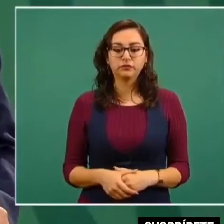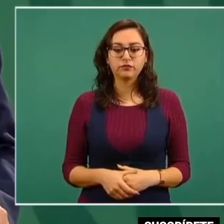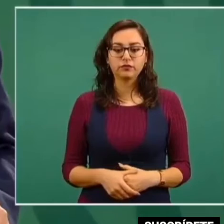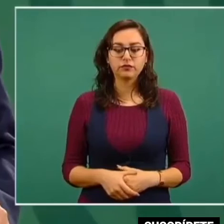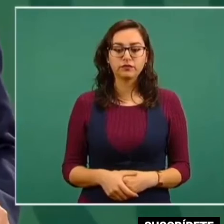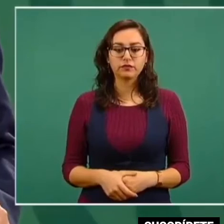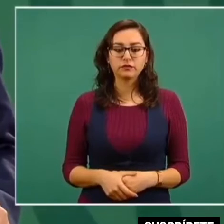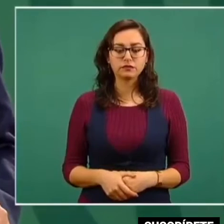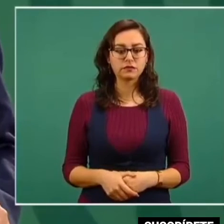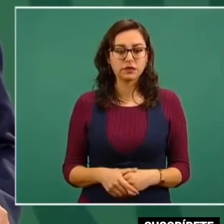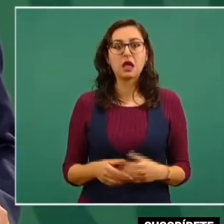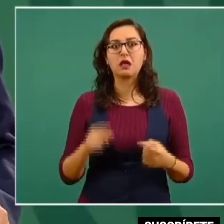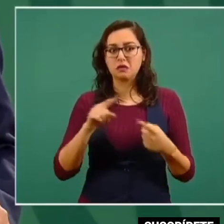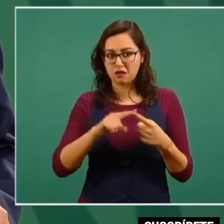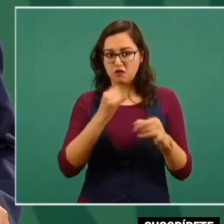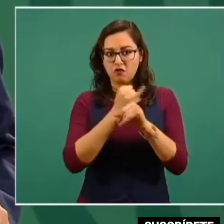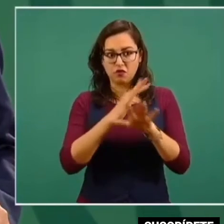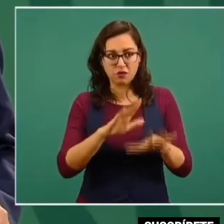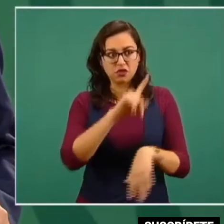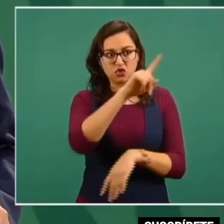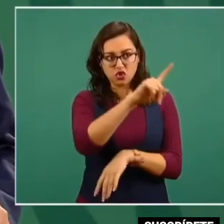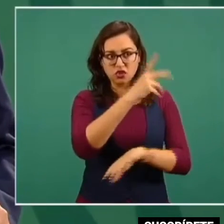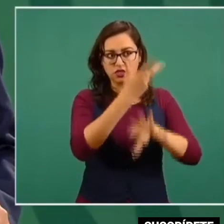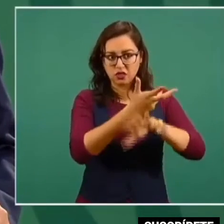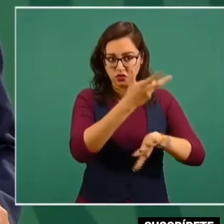del gobierno de Estados Unidos